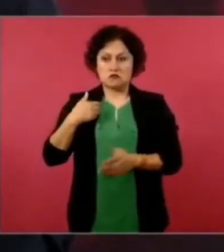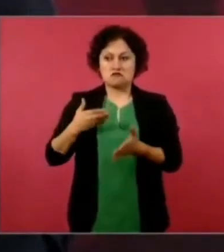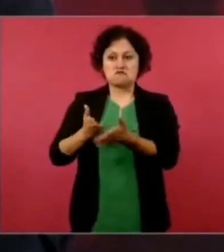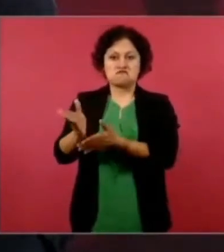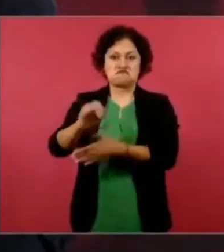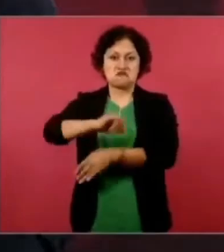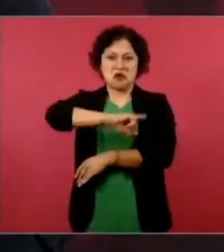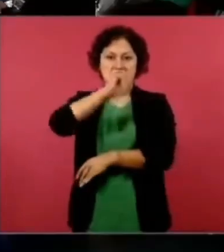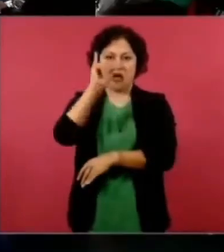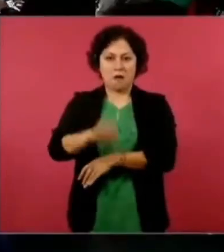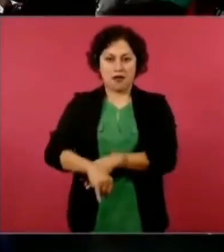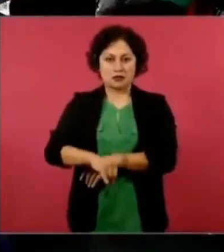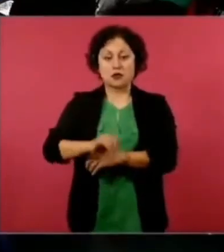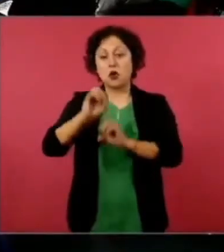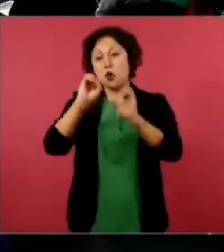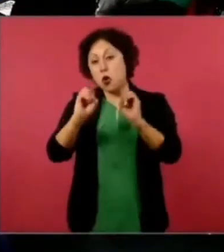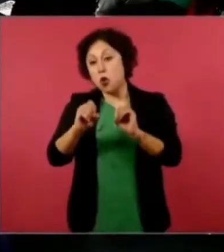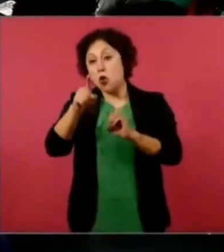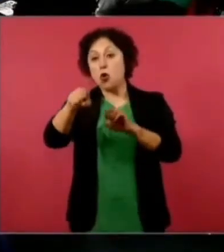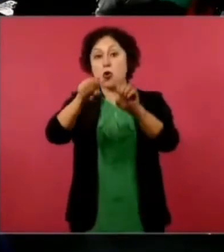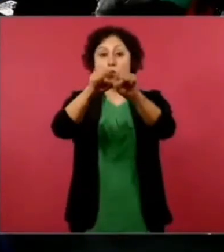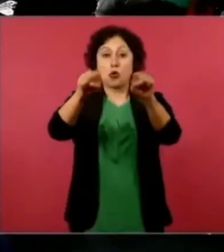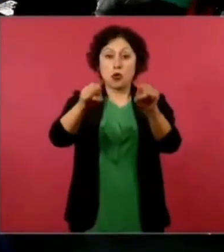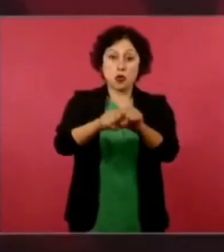que se